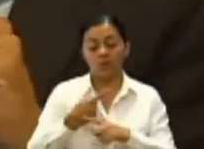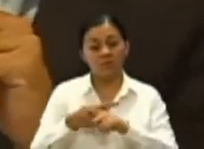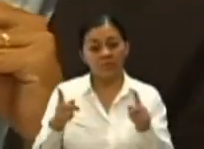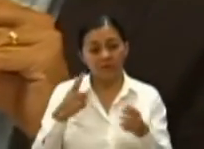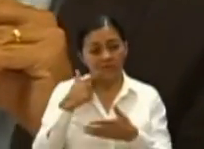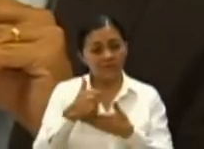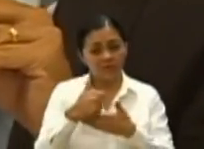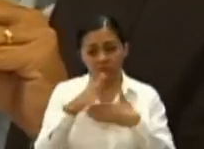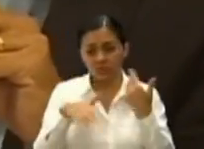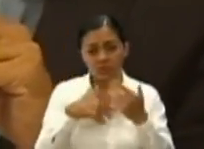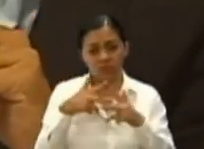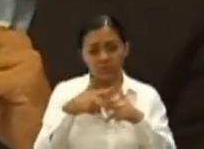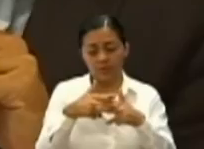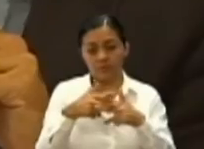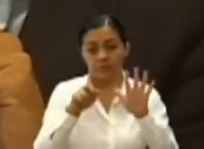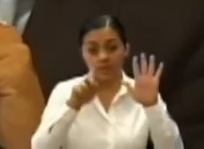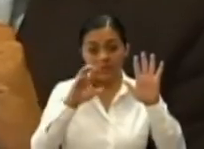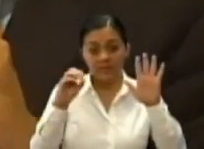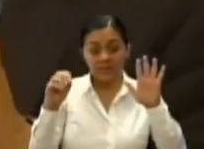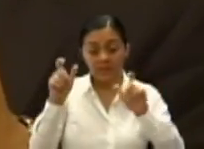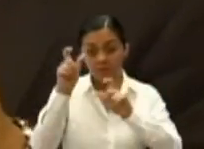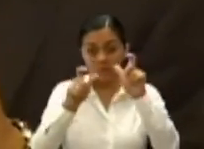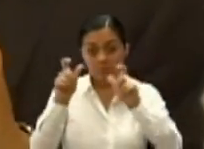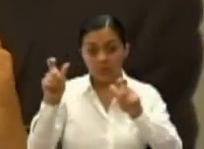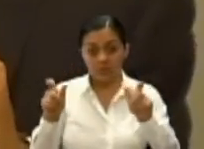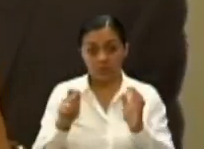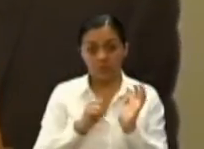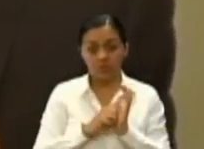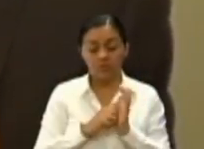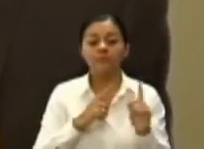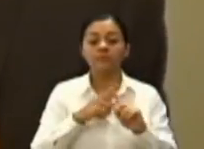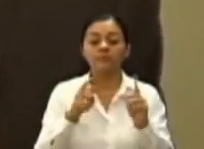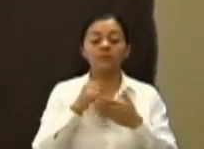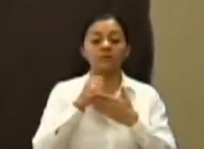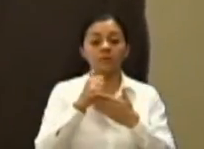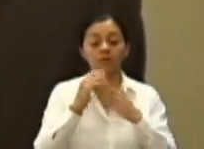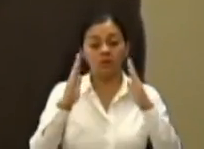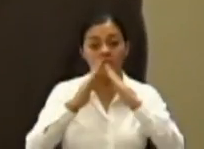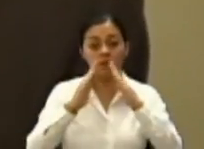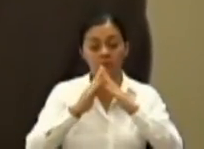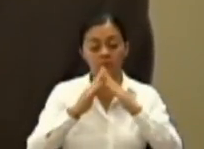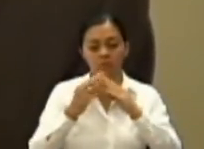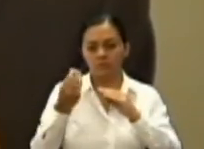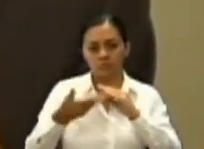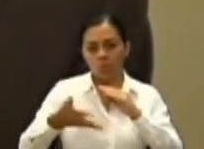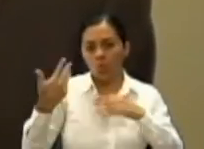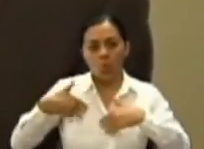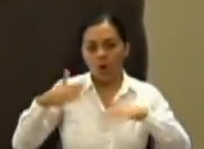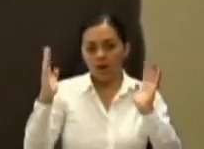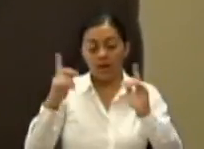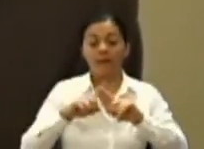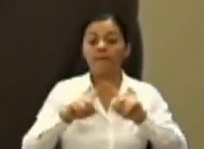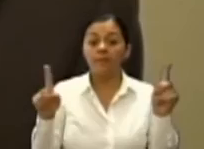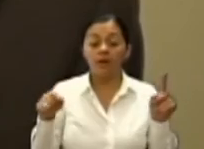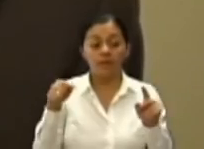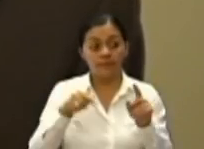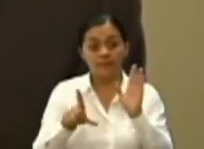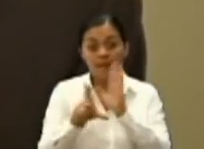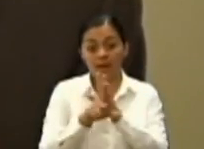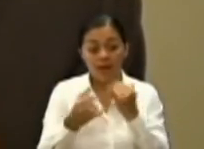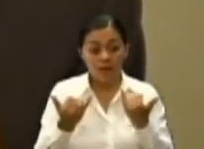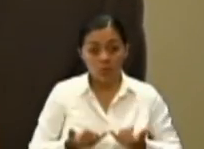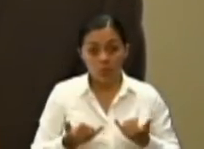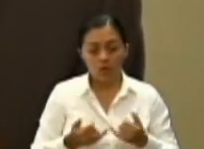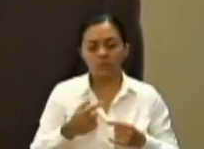beneficiario de crédito las 600.000 personas que dio ese tipo pueden vender su casa al precio que sea y si estuviera la ley vigente